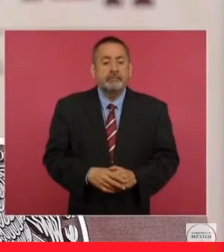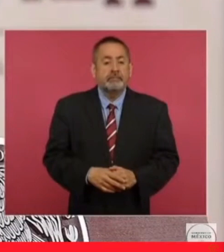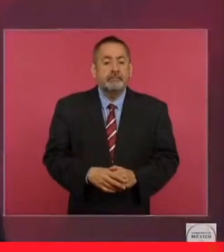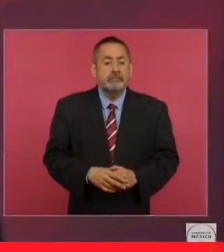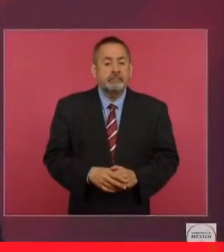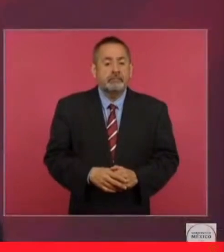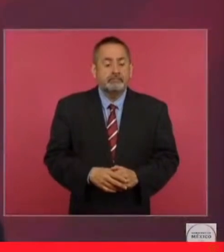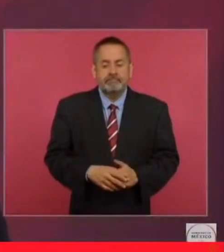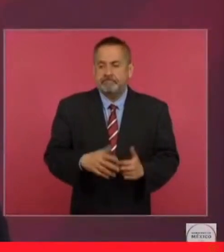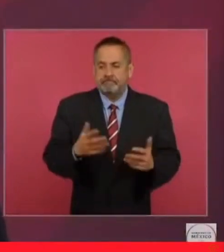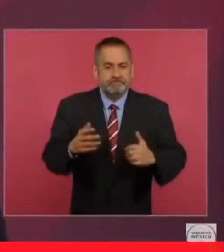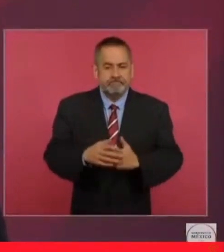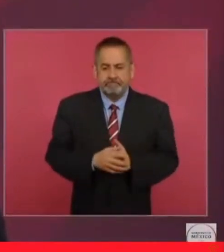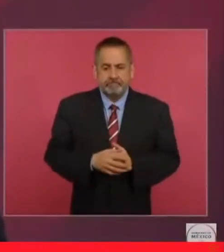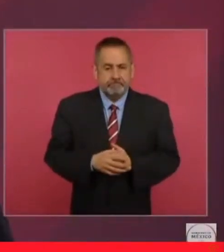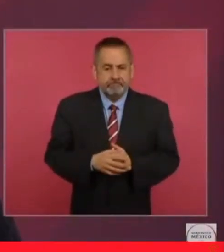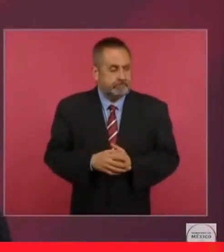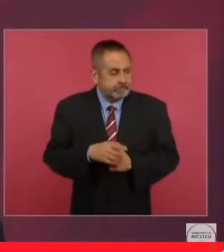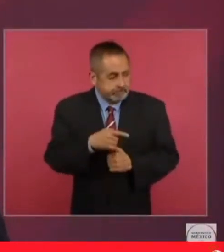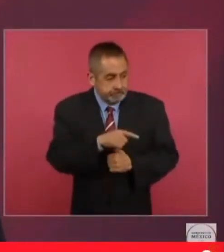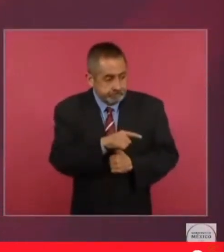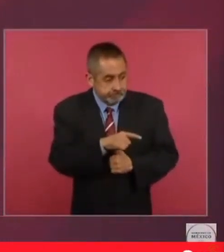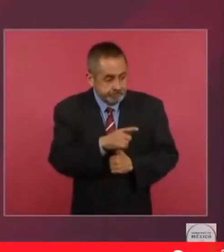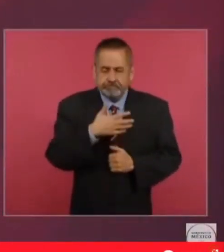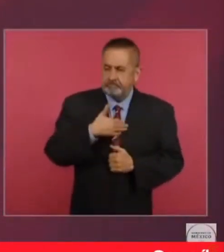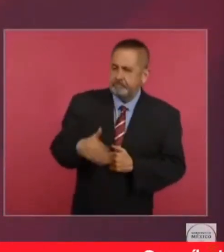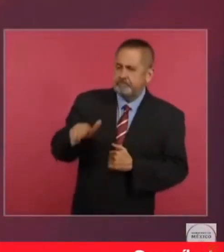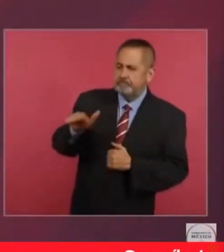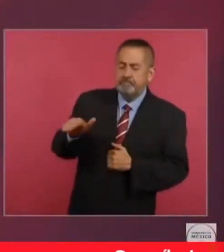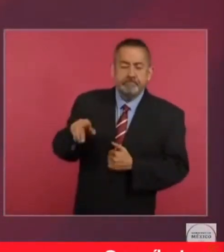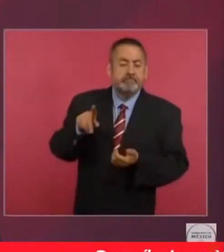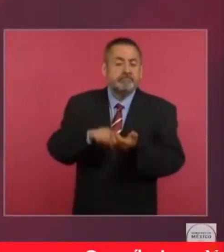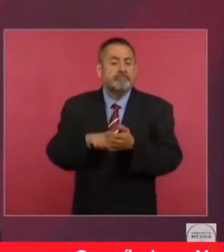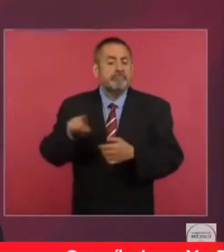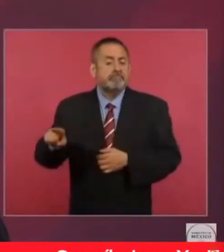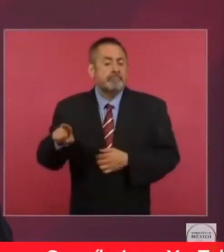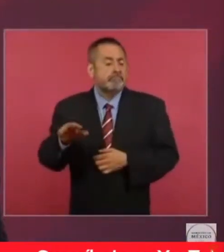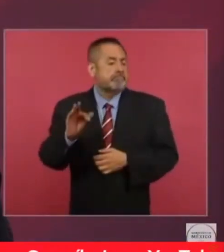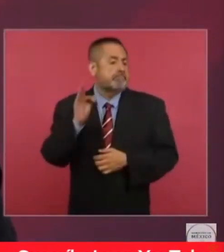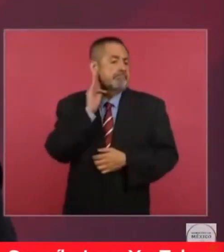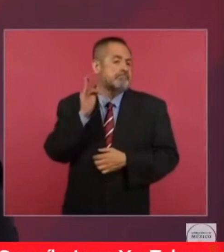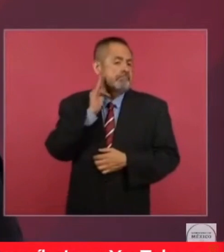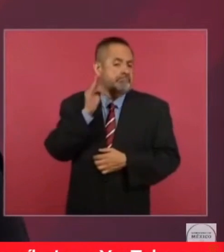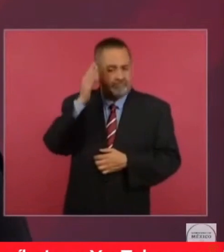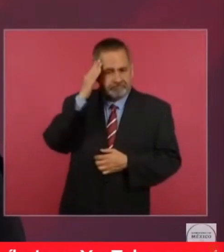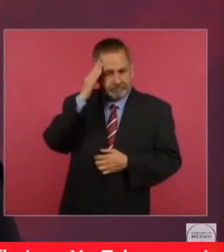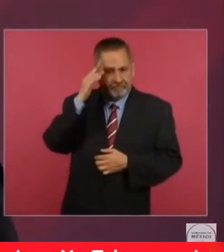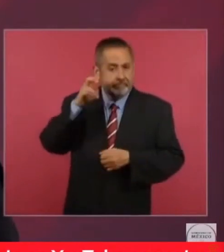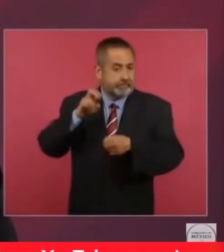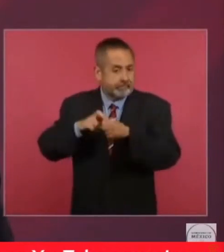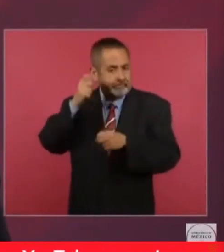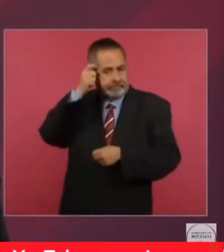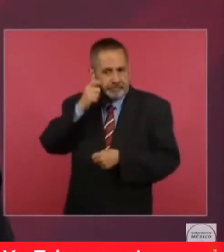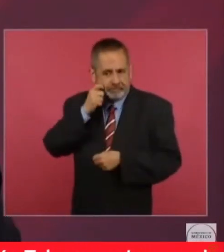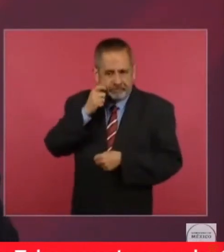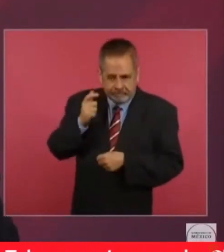esta sección buscó a la Fiscalía General del Estado de Guerrero